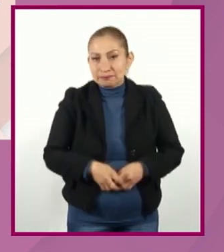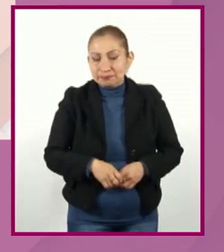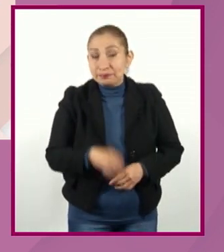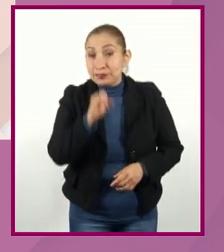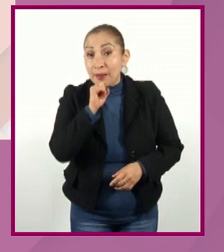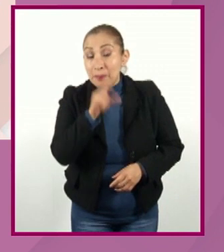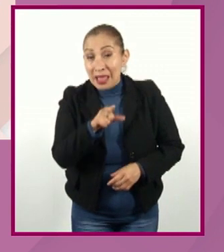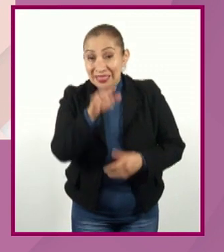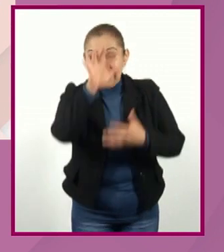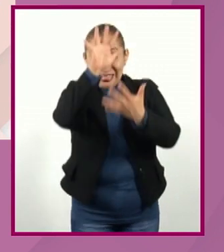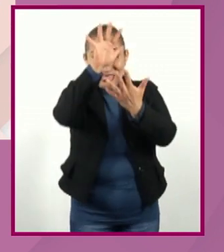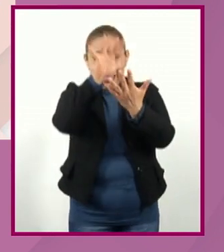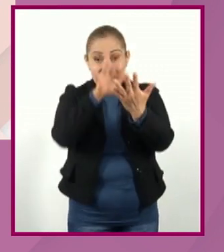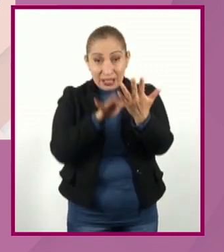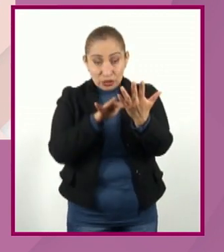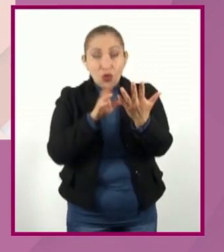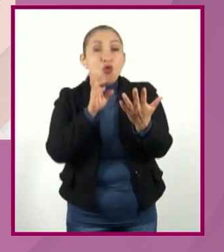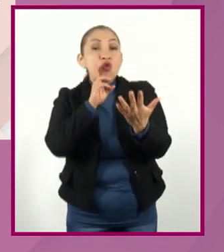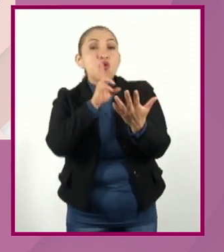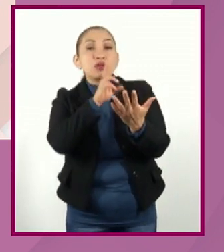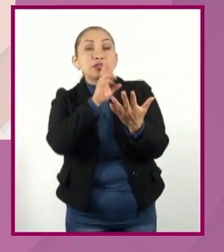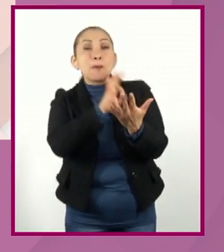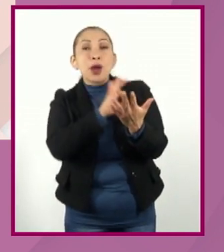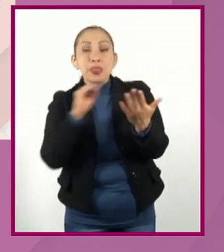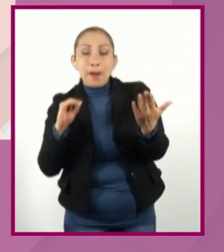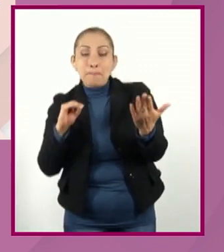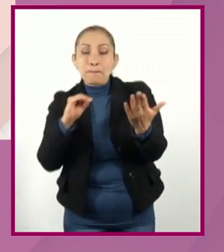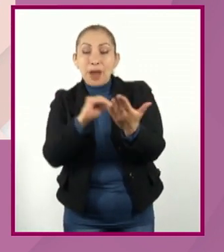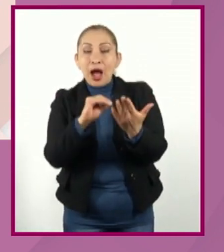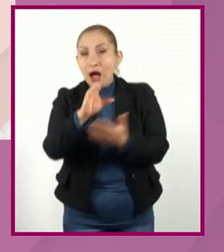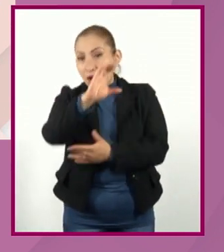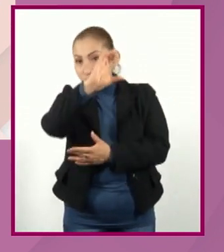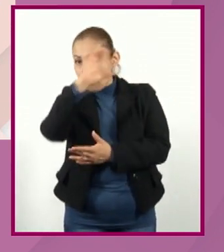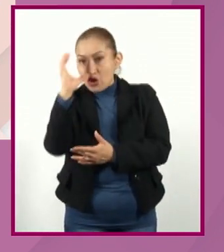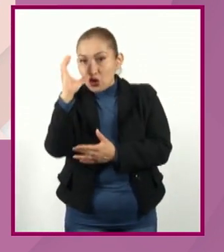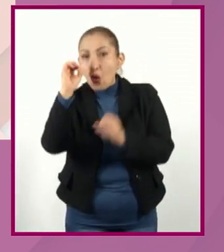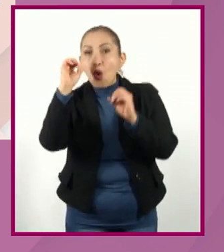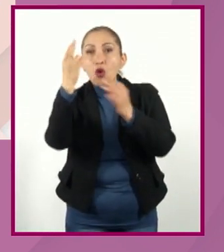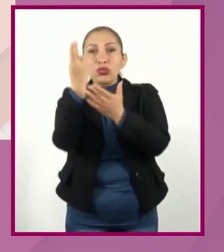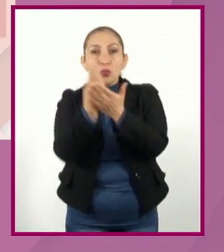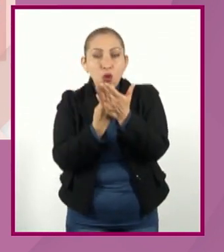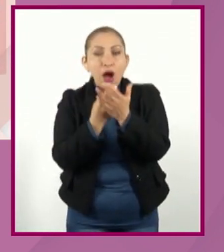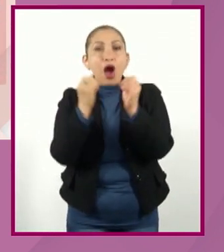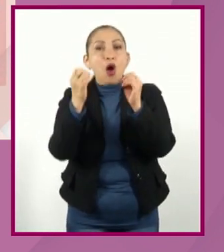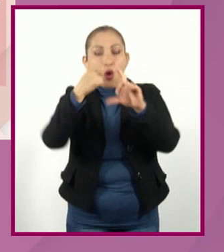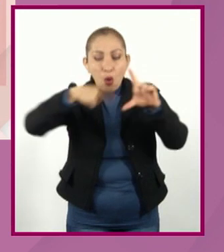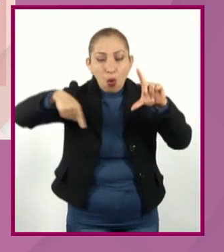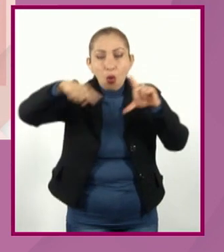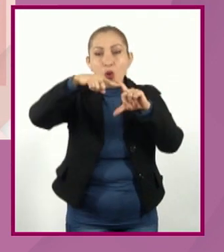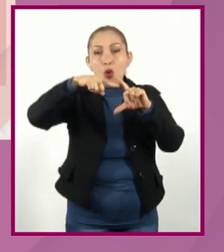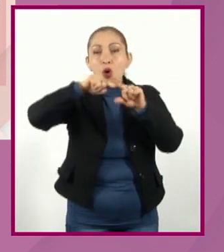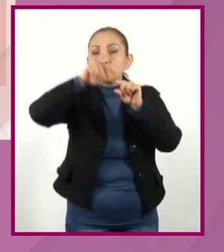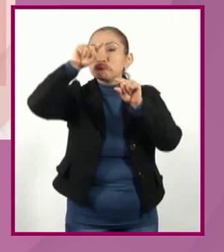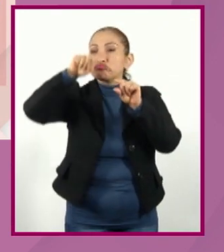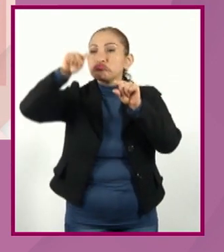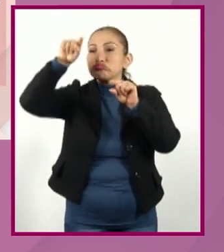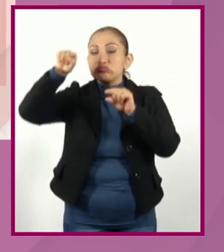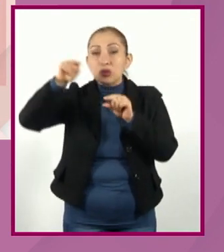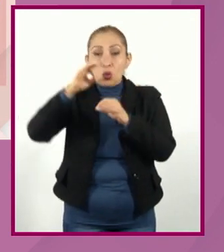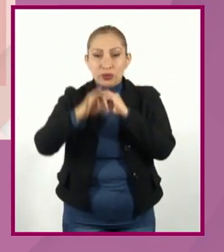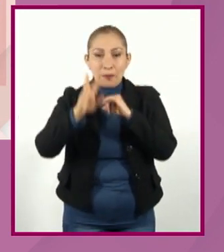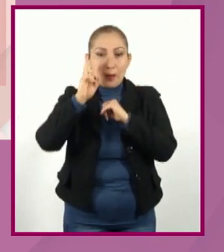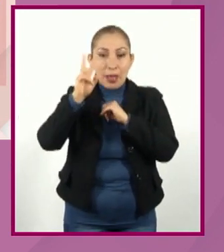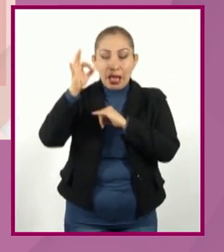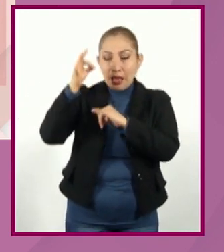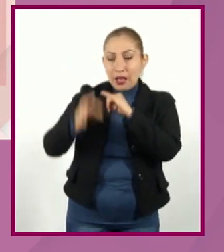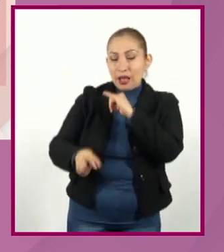Además del texto, la noticia se puede complementar con fotografías o gráficos. En la última parte observaremos el